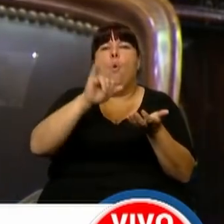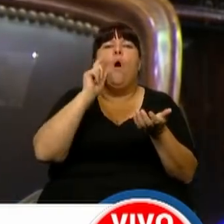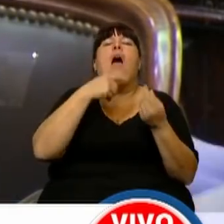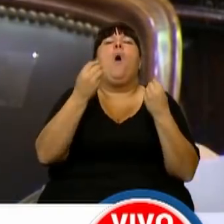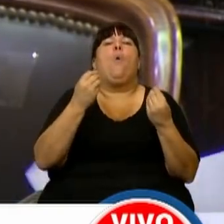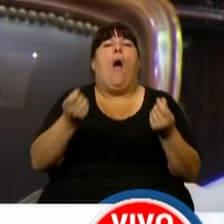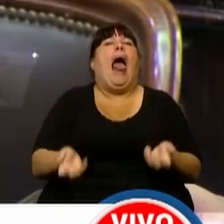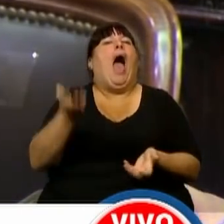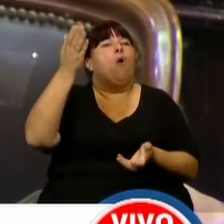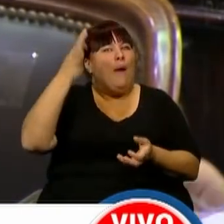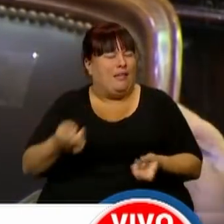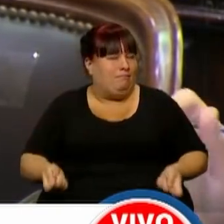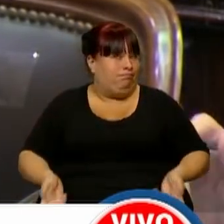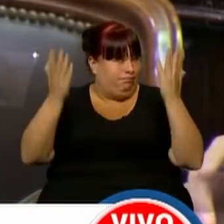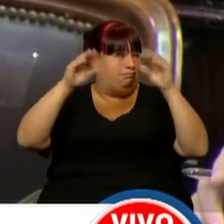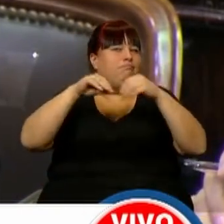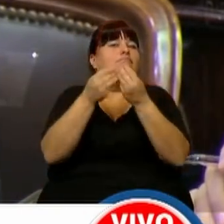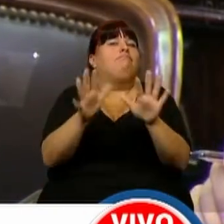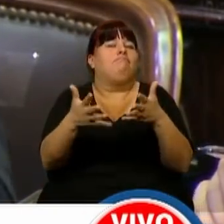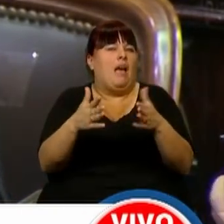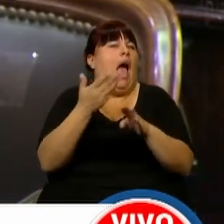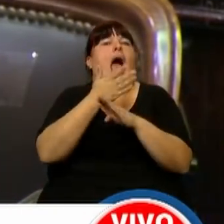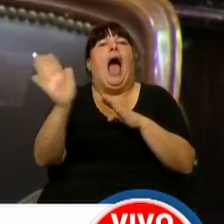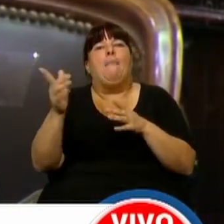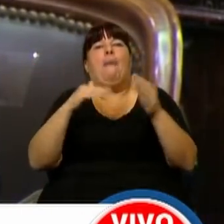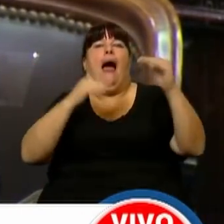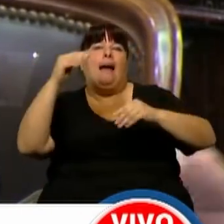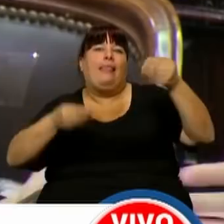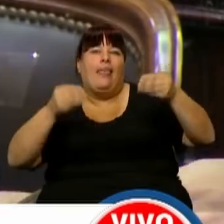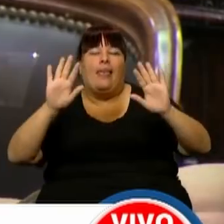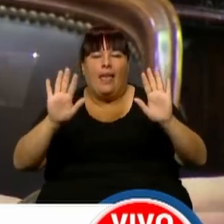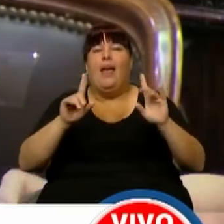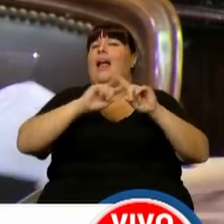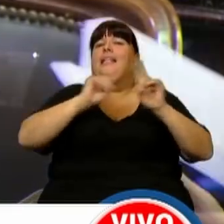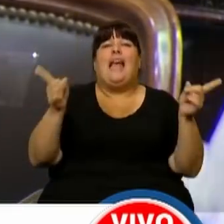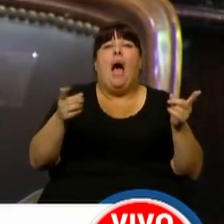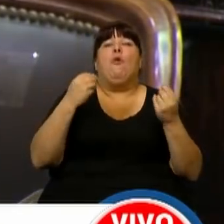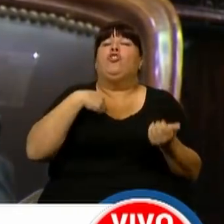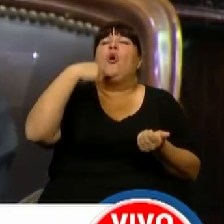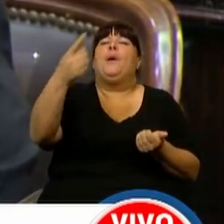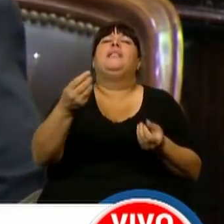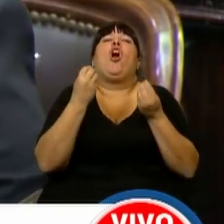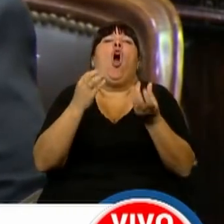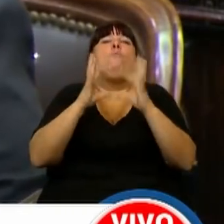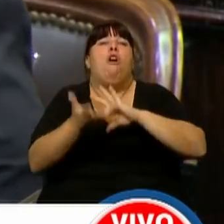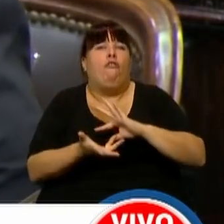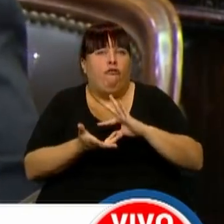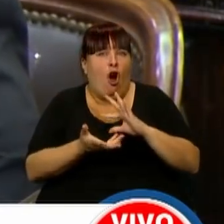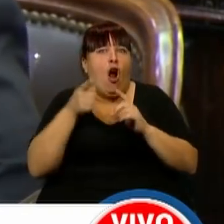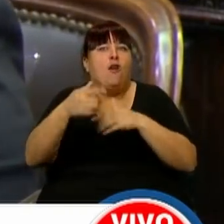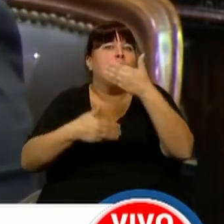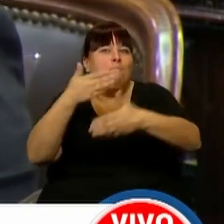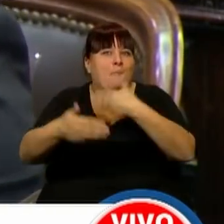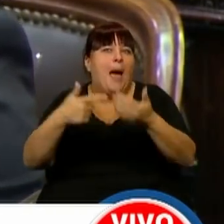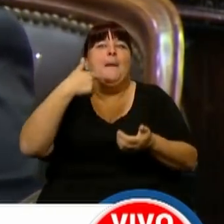cuál iba a ser el aumento, el tarifazo promedio, más allá del rebalanceo que van a hacer. Tampoco porque le pregunté cómo iban a hacer ese